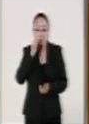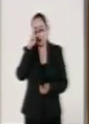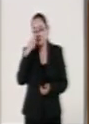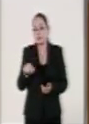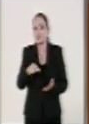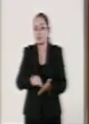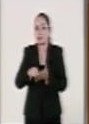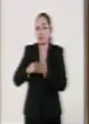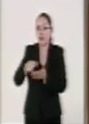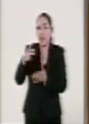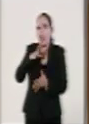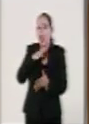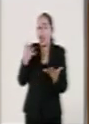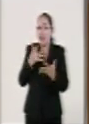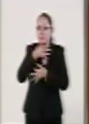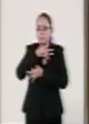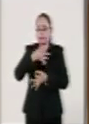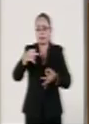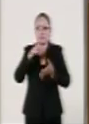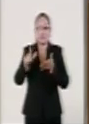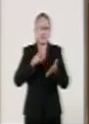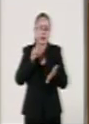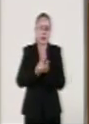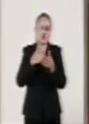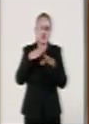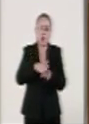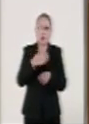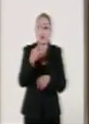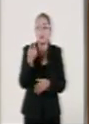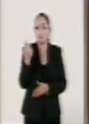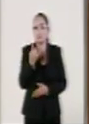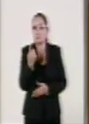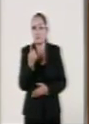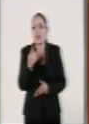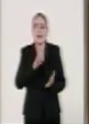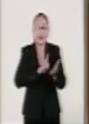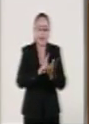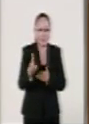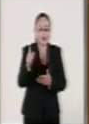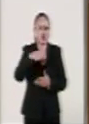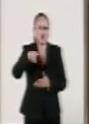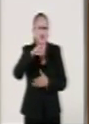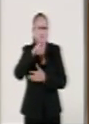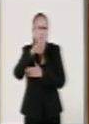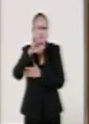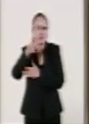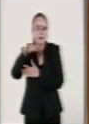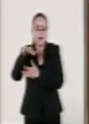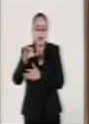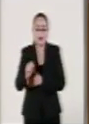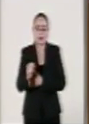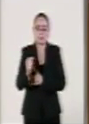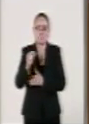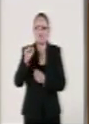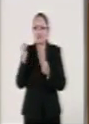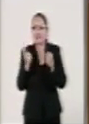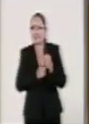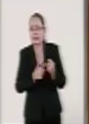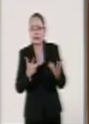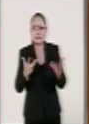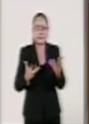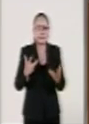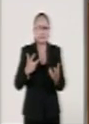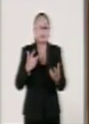para expedir la legislación general en materia de derechos de las víctimas de una conducta